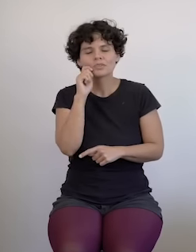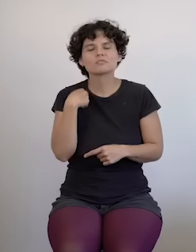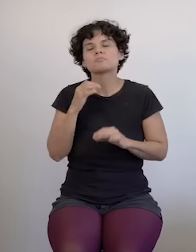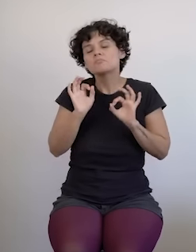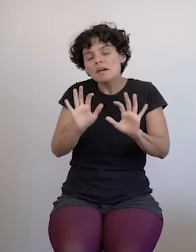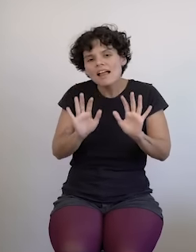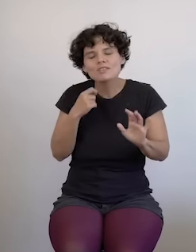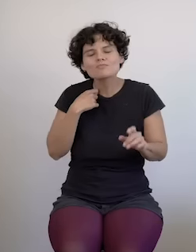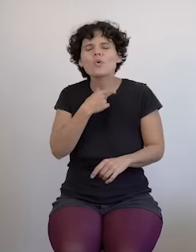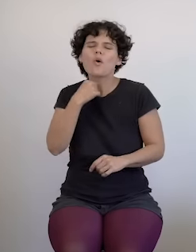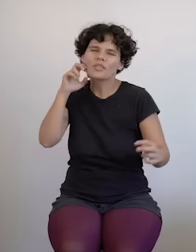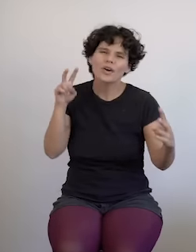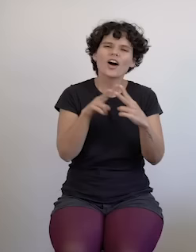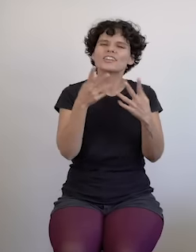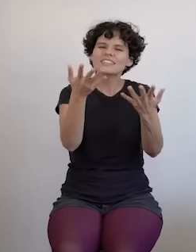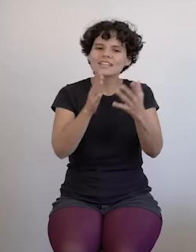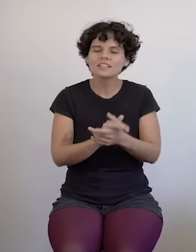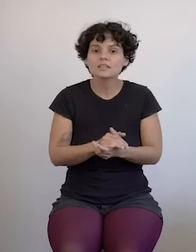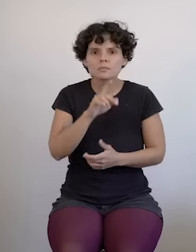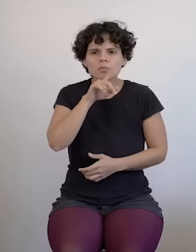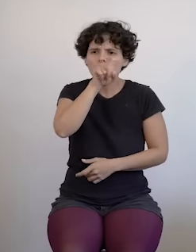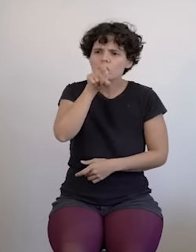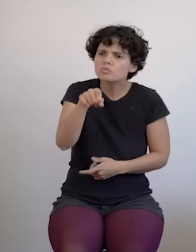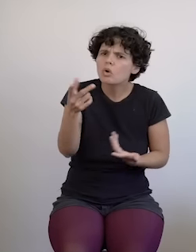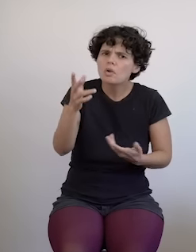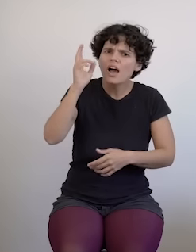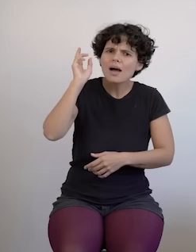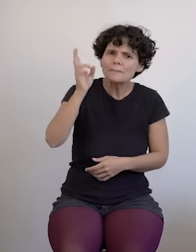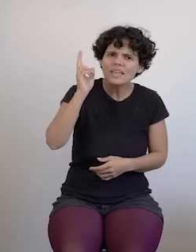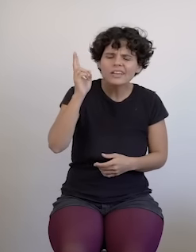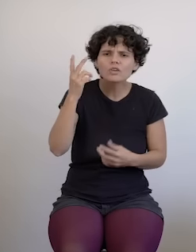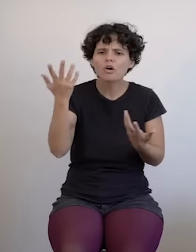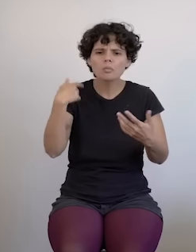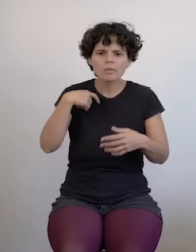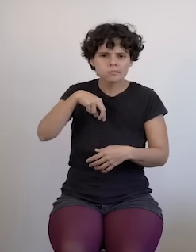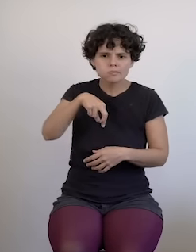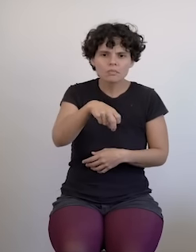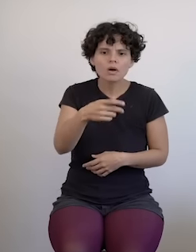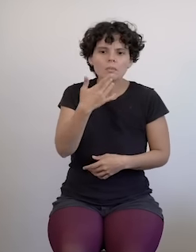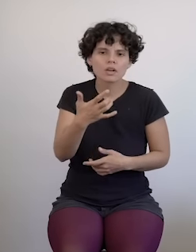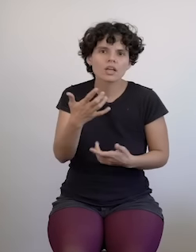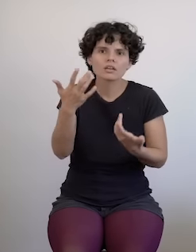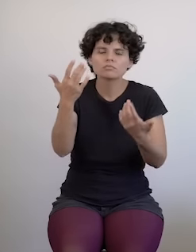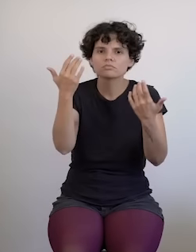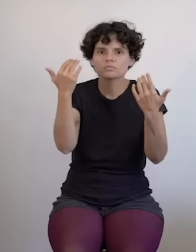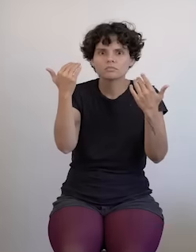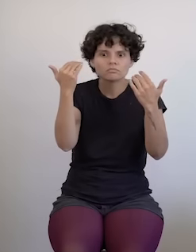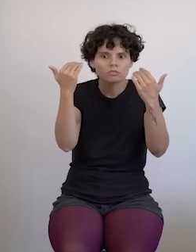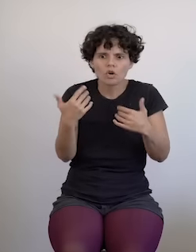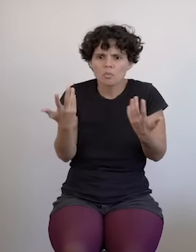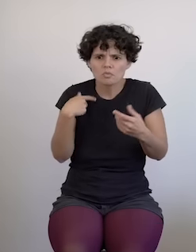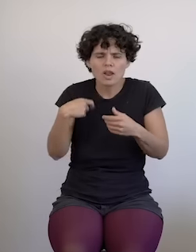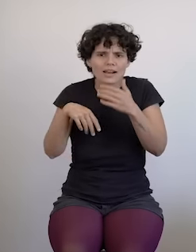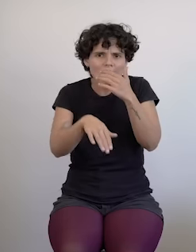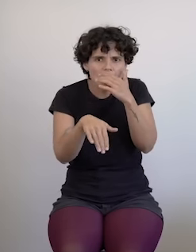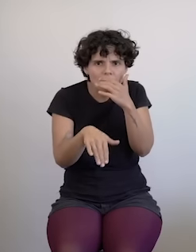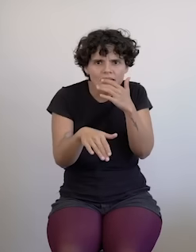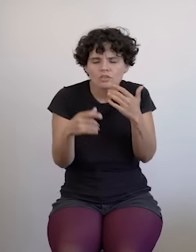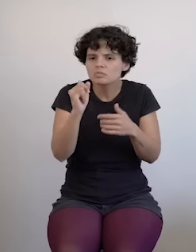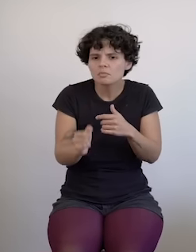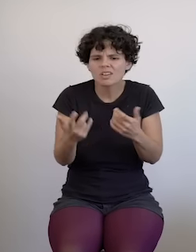y voy a tener el gustazo de conocerte. ¿Cómo te subí a esta micro? Porque los raperos de repente se ponen ortodoxos, pues.